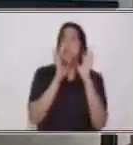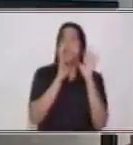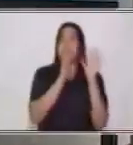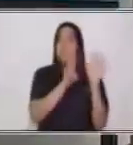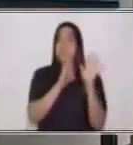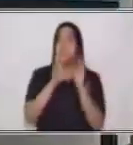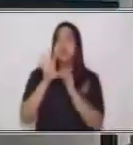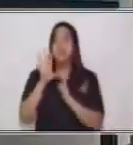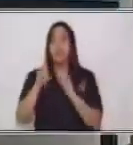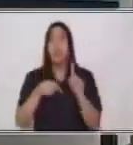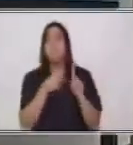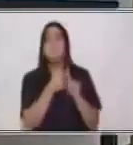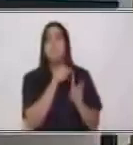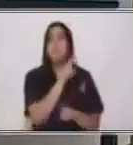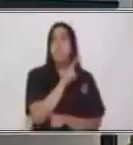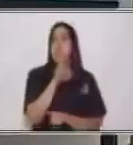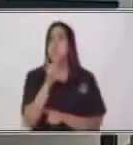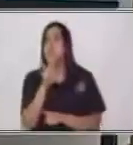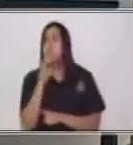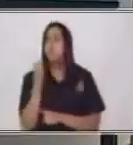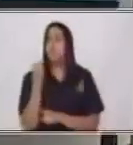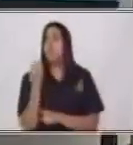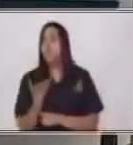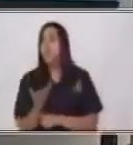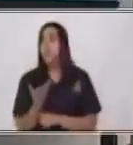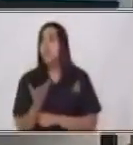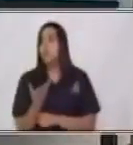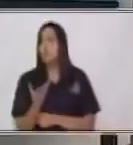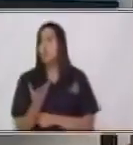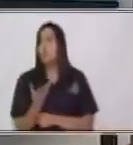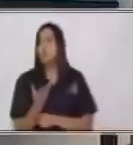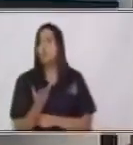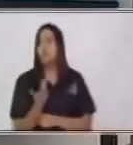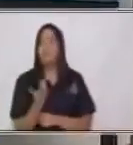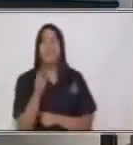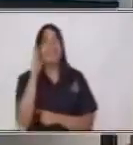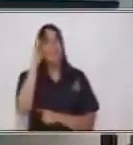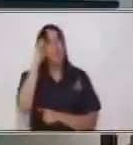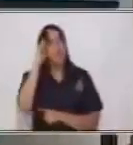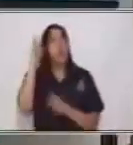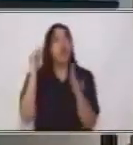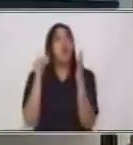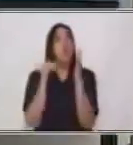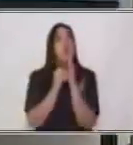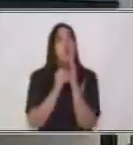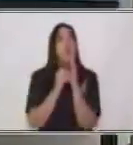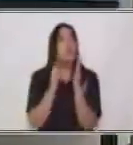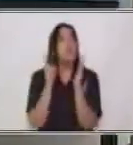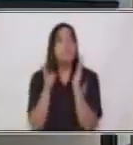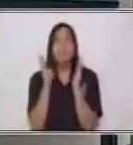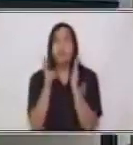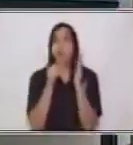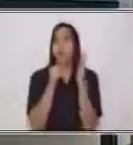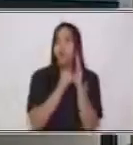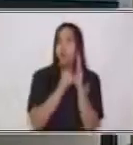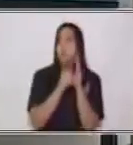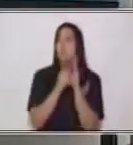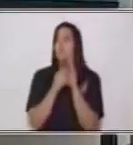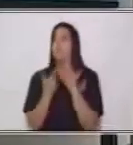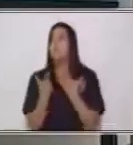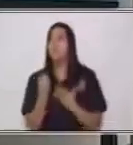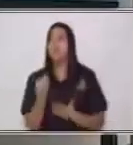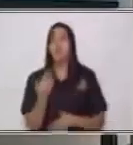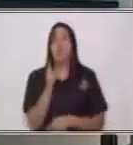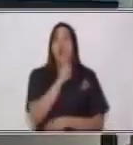¿cuánto sería? Muy bien, acuérdate de colocar la Q y vamos a colocar